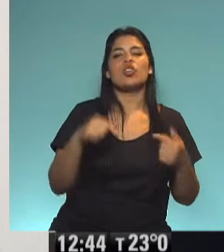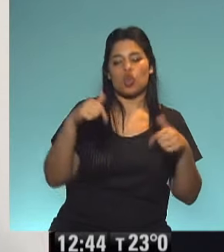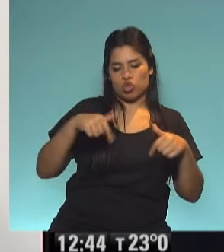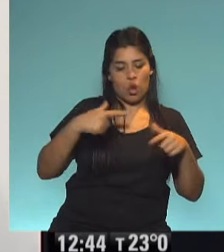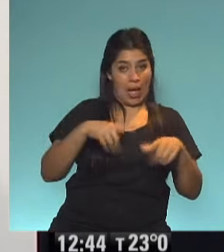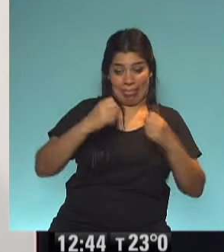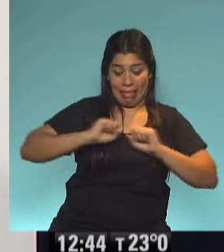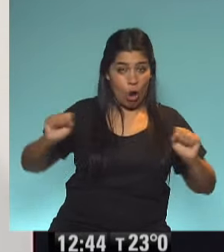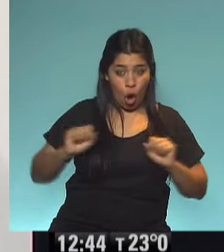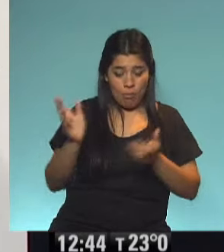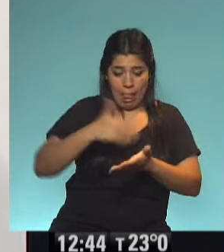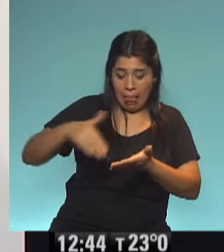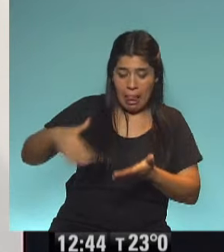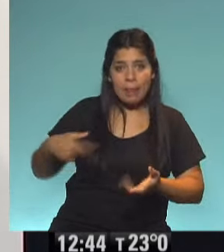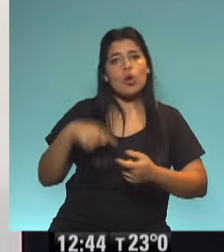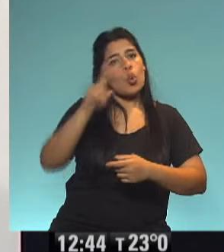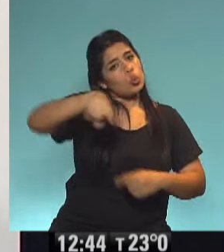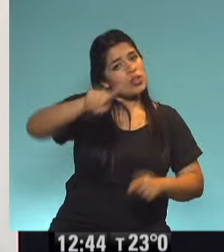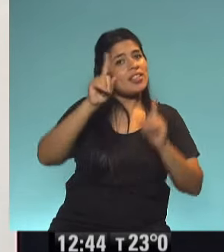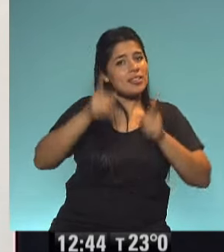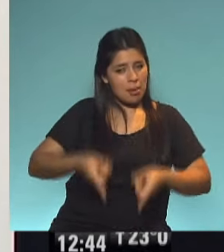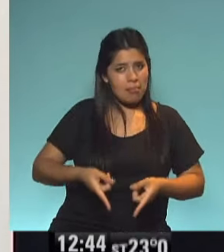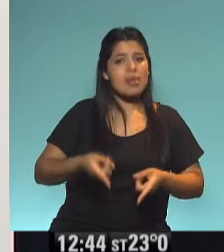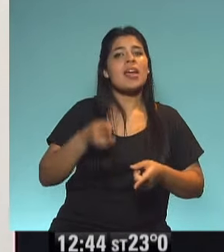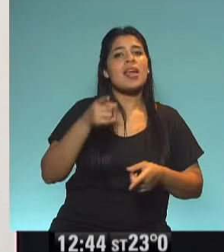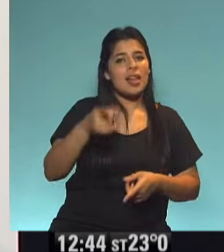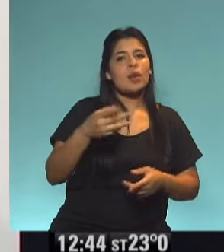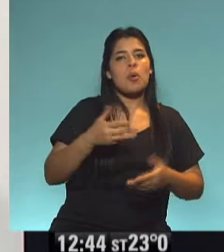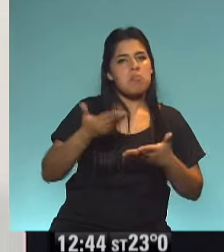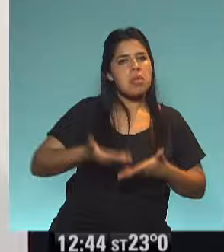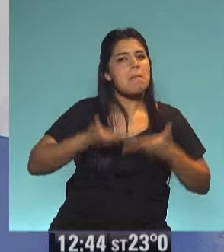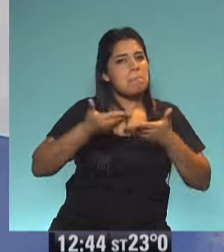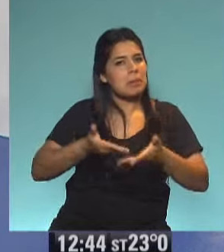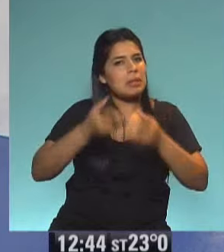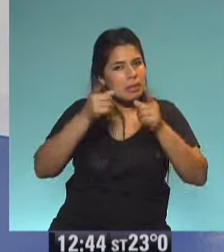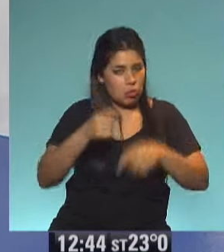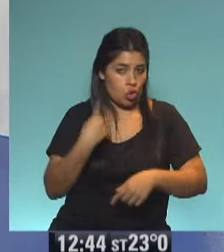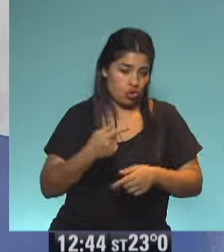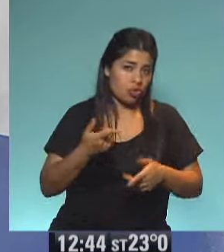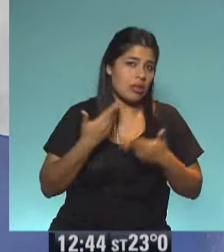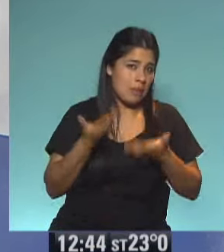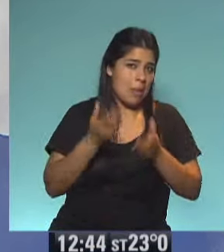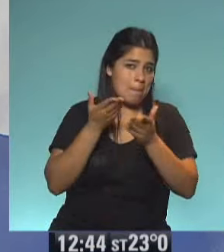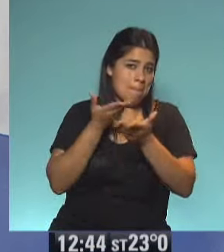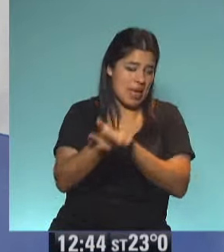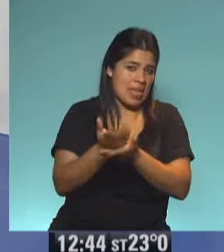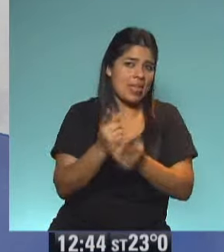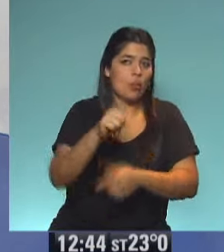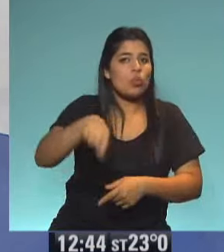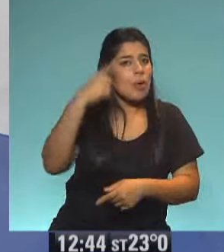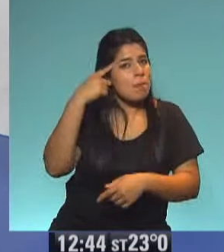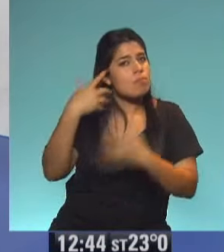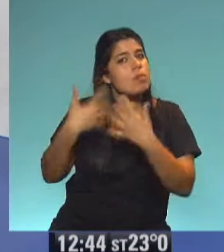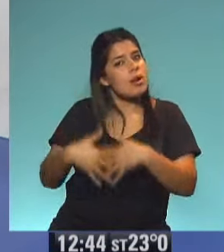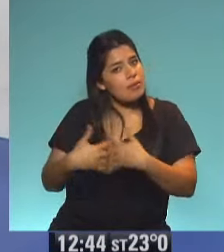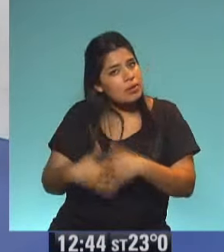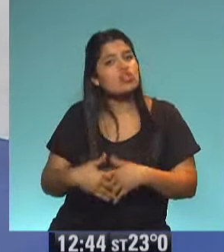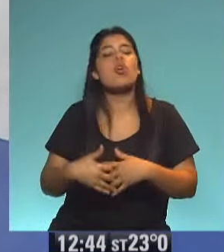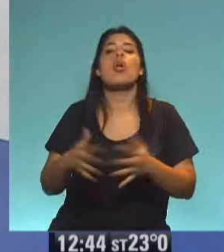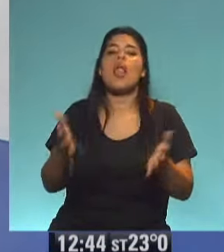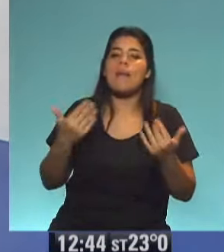propias producciones, ¿no? Donde y los invitamos a reflexionar sobre estos temas y qué pueden llegar a hacer ellos en sus casas con estos color